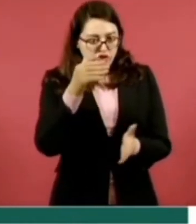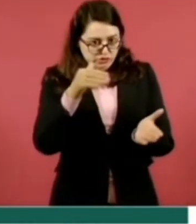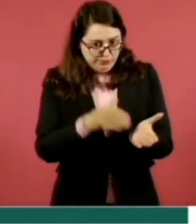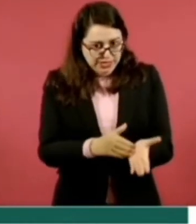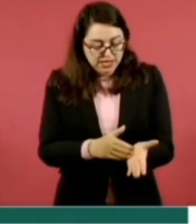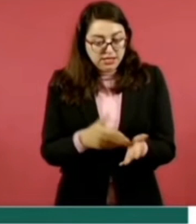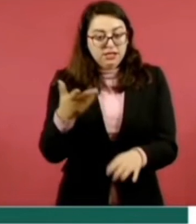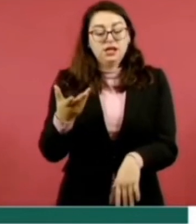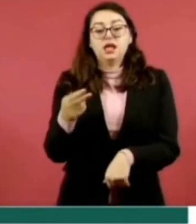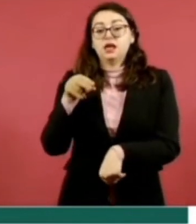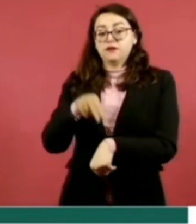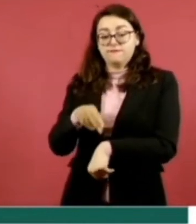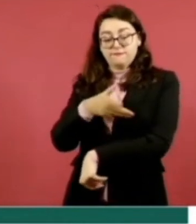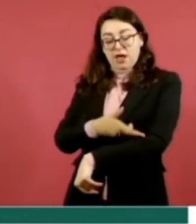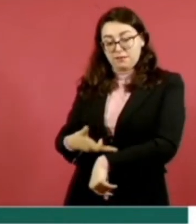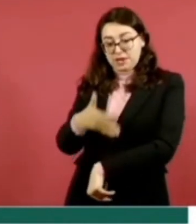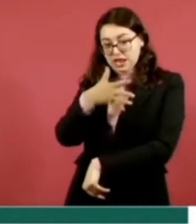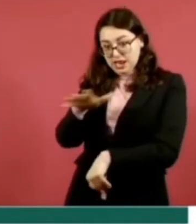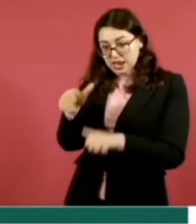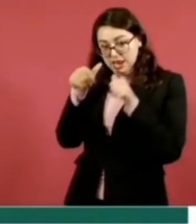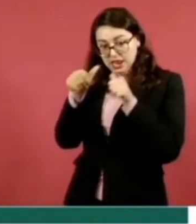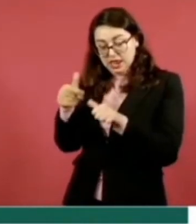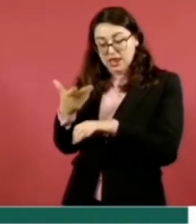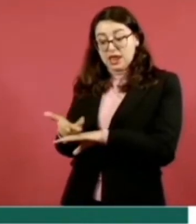consulta de medicina familiar también creció de